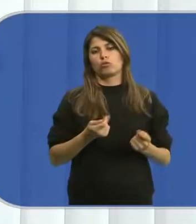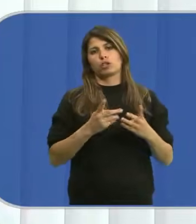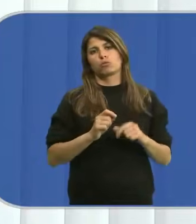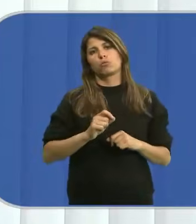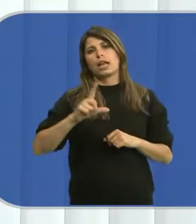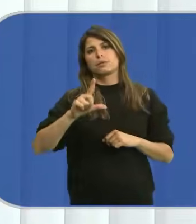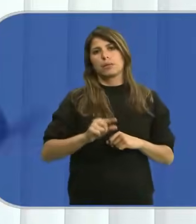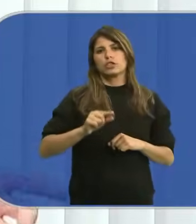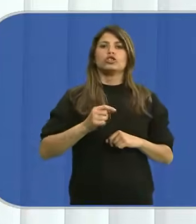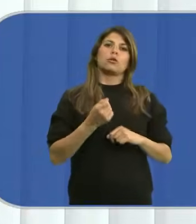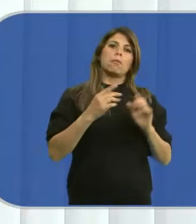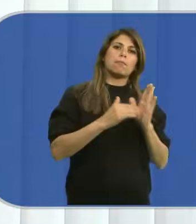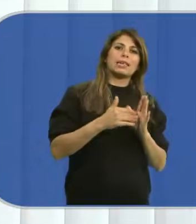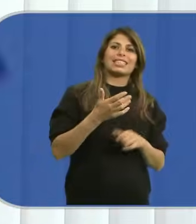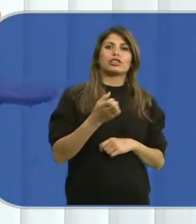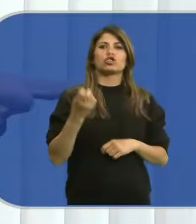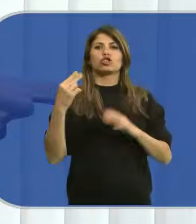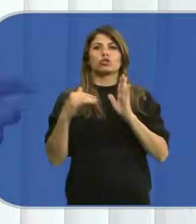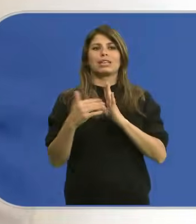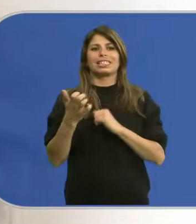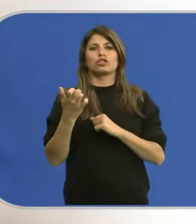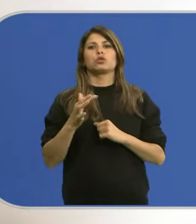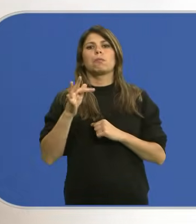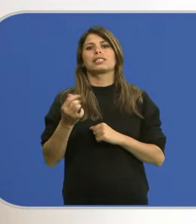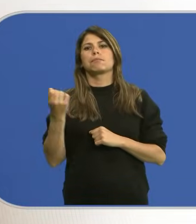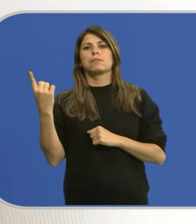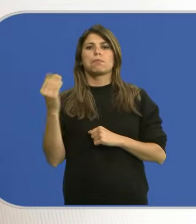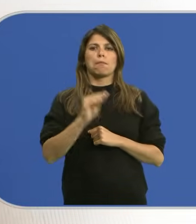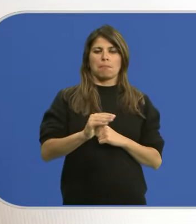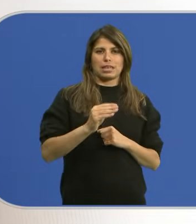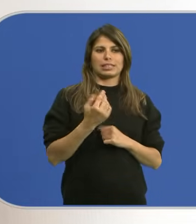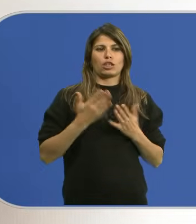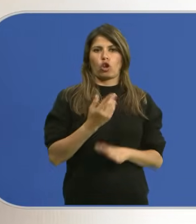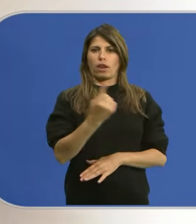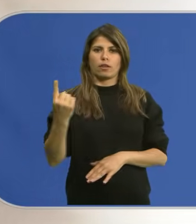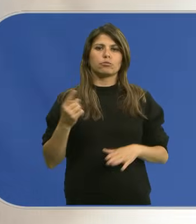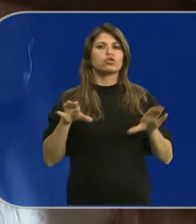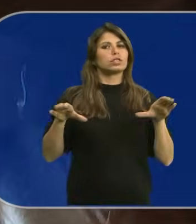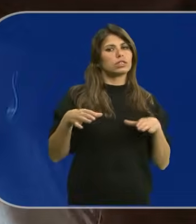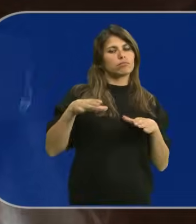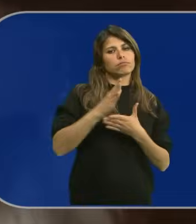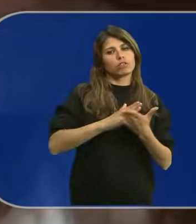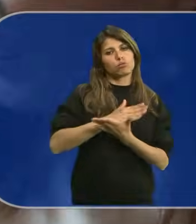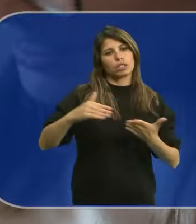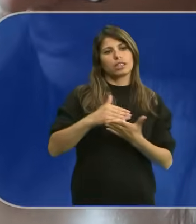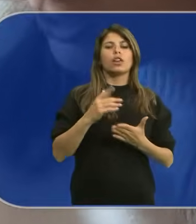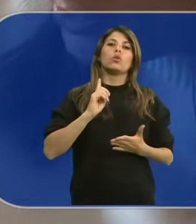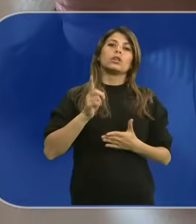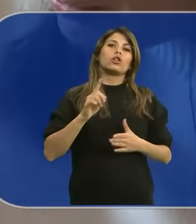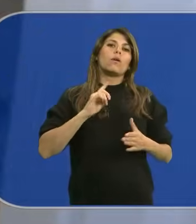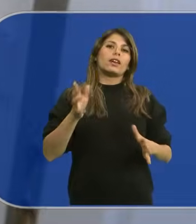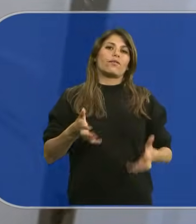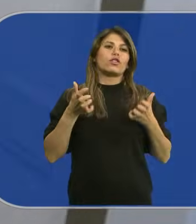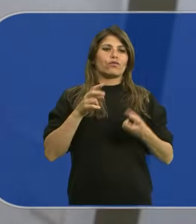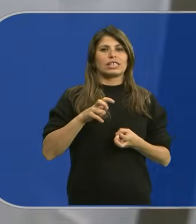aumentando, 1.500, 2.500 y 1.000 más por cada hijo. Aunque en nuestra comunidad no solo podemos disfrutar de beneficios fiscales en el ámbito